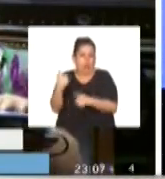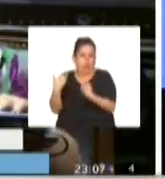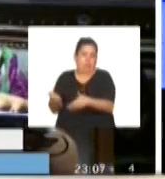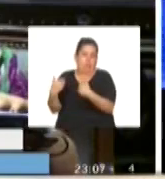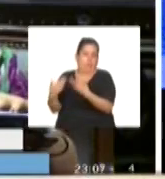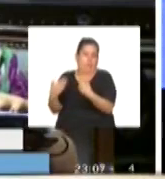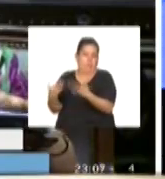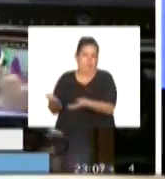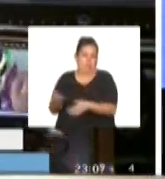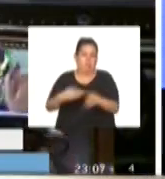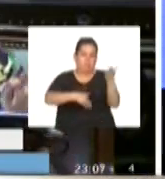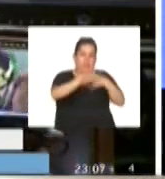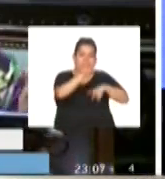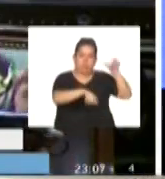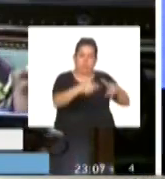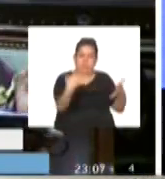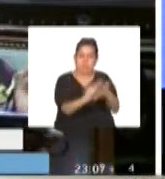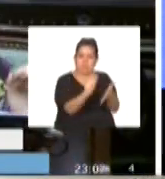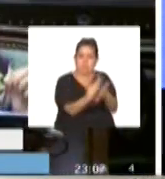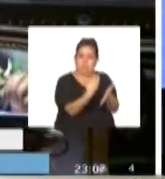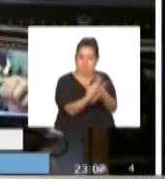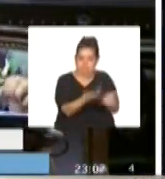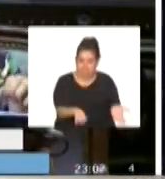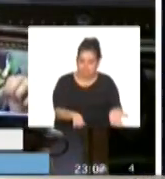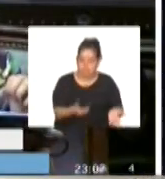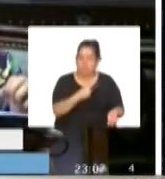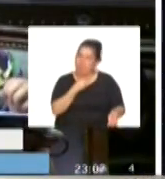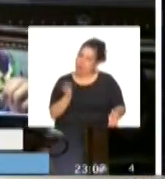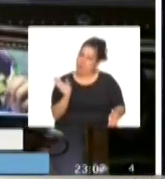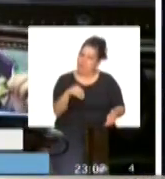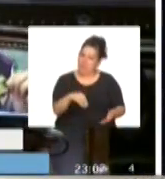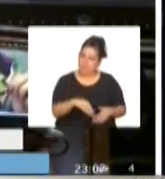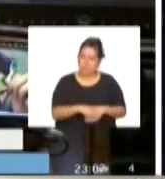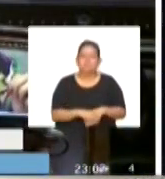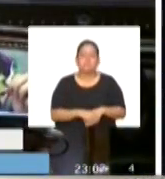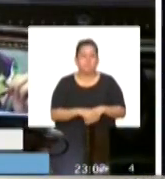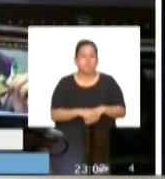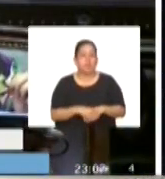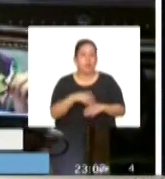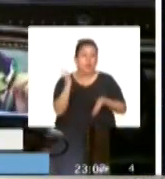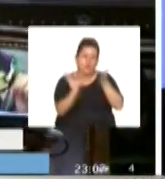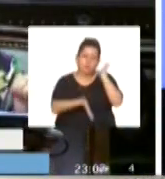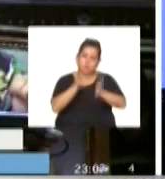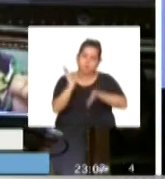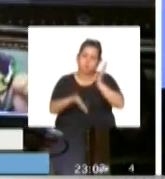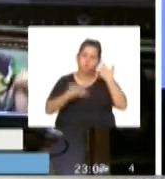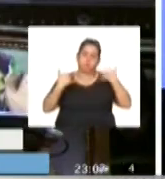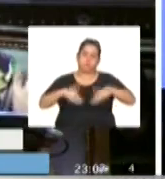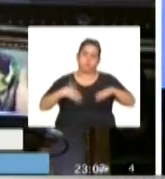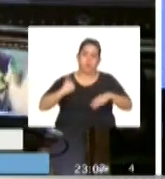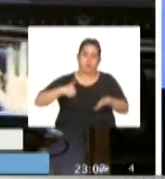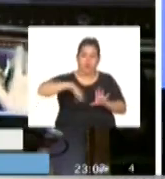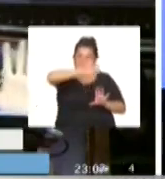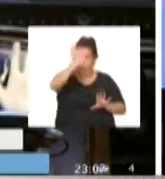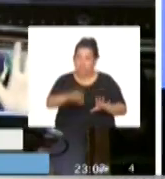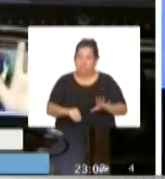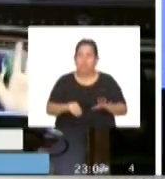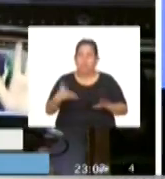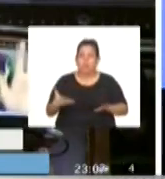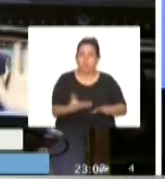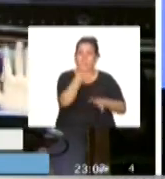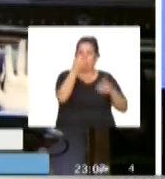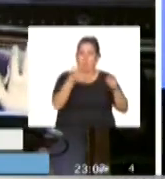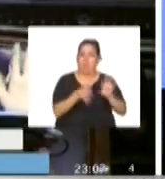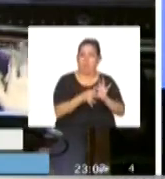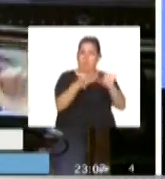era político. Cuando ya está instalado que se perjudica a los jubilados, por más que